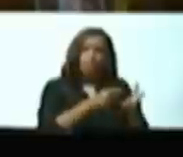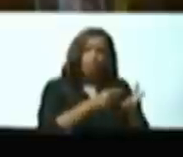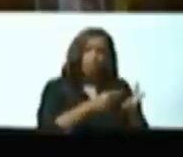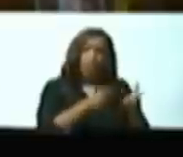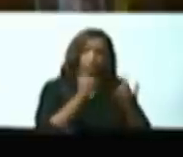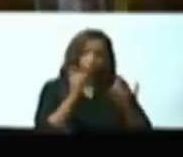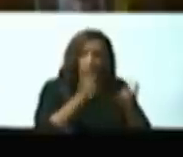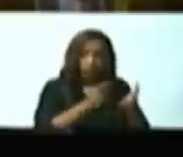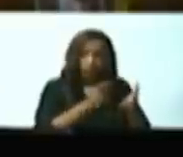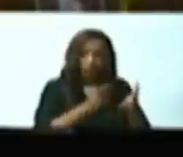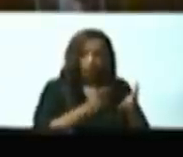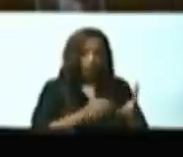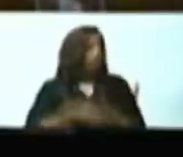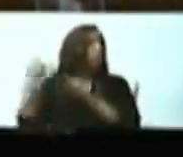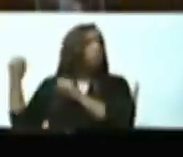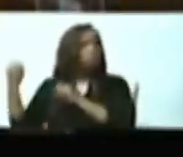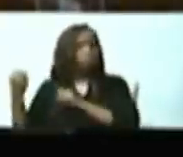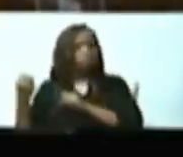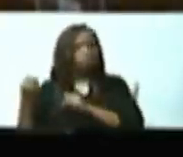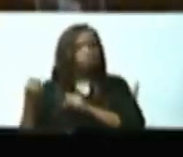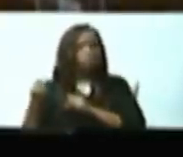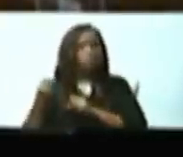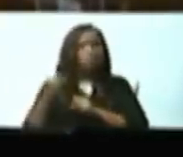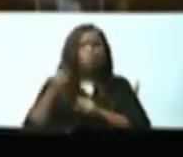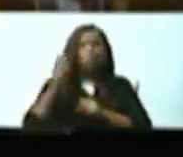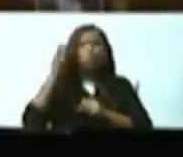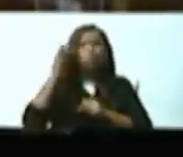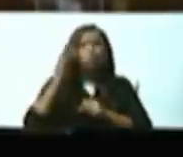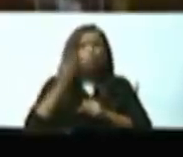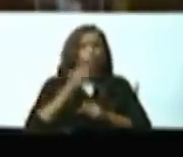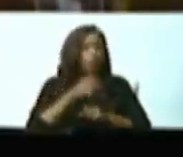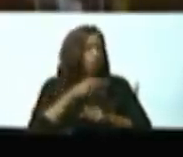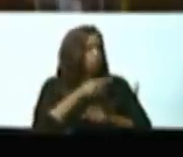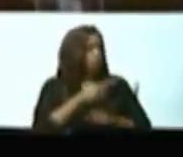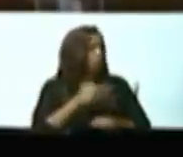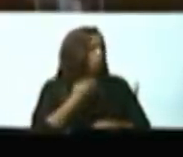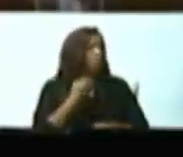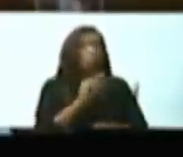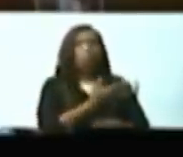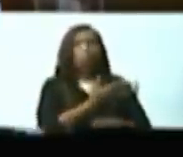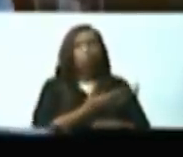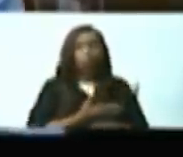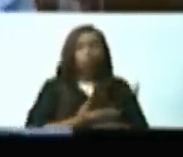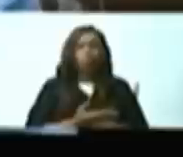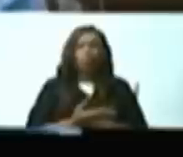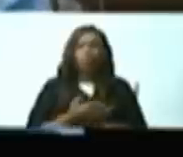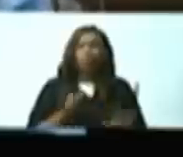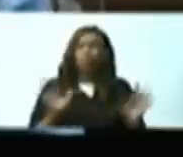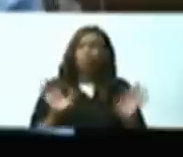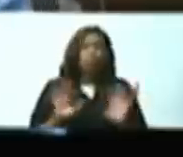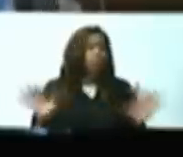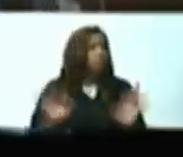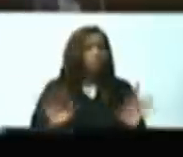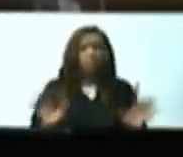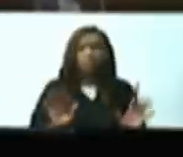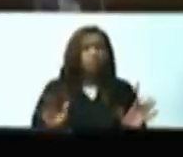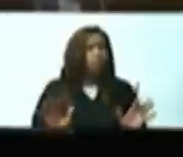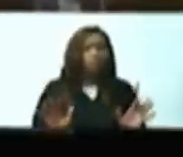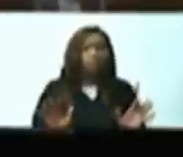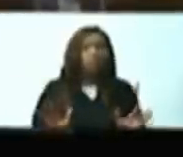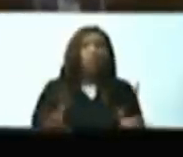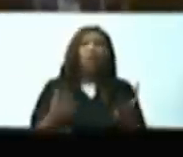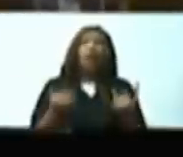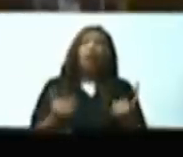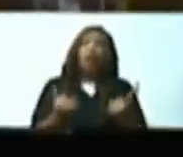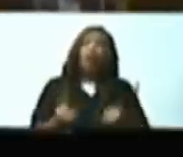deshonrándolo, y eso no se puede permitir. Hacemos un llamado a las autoridades